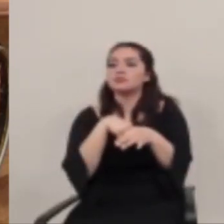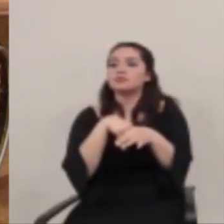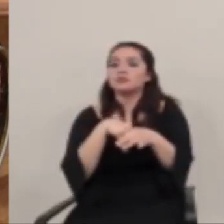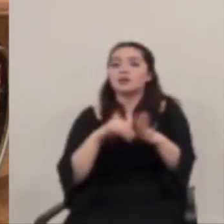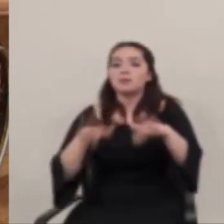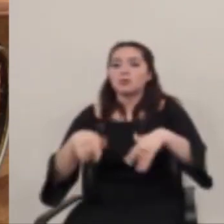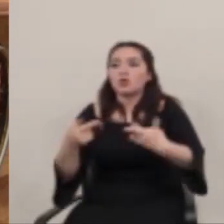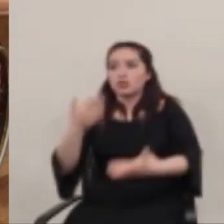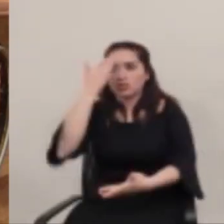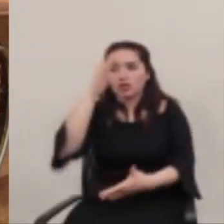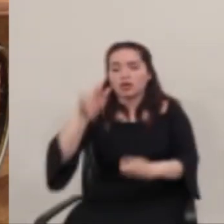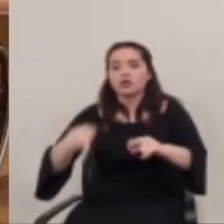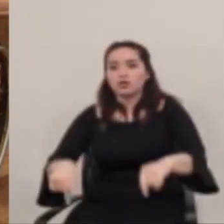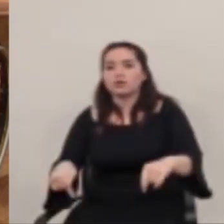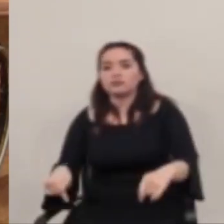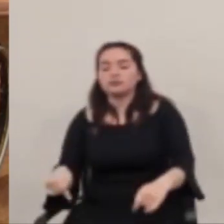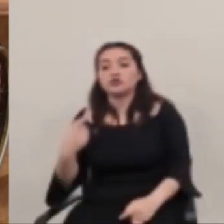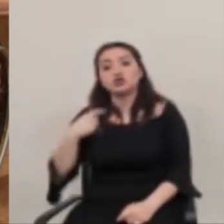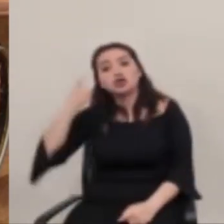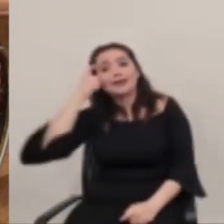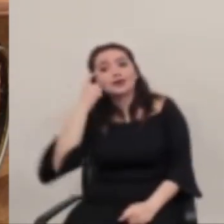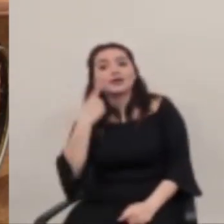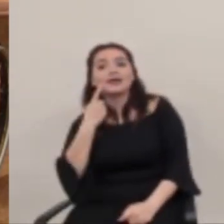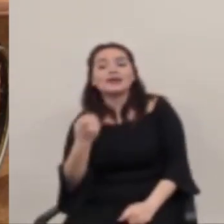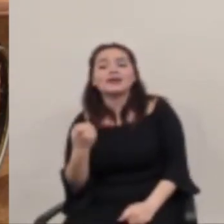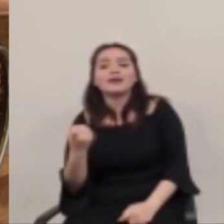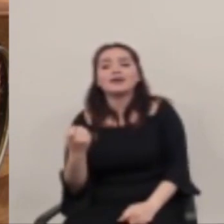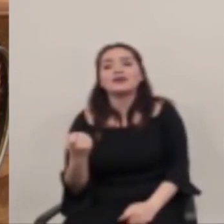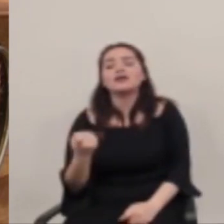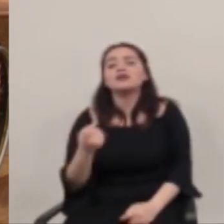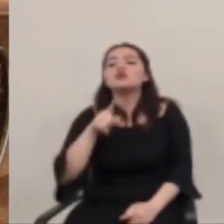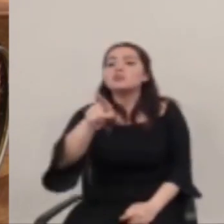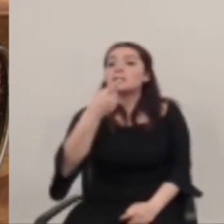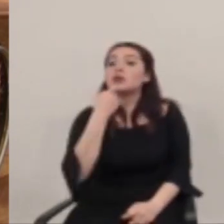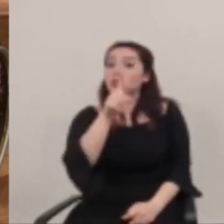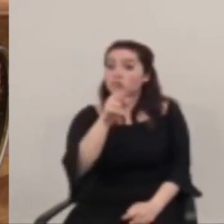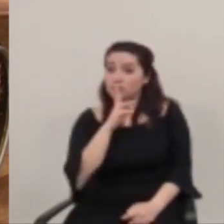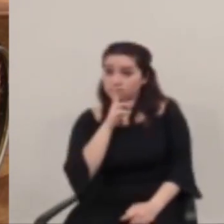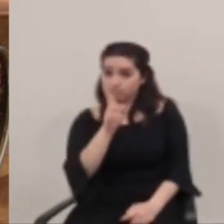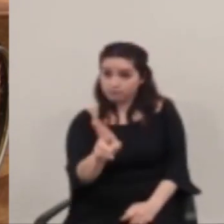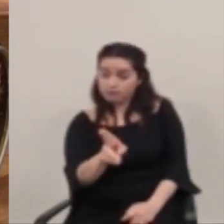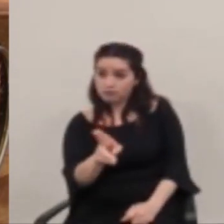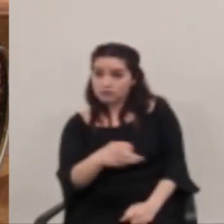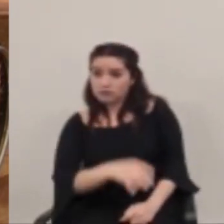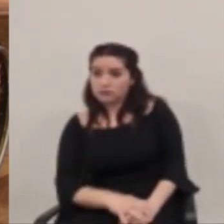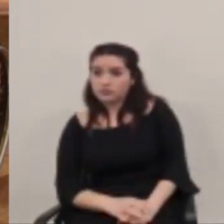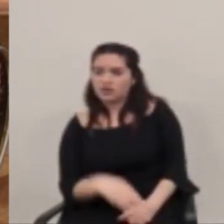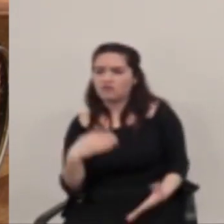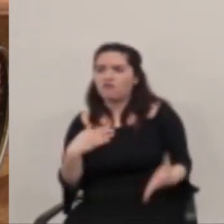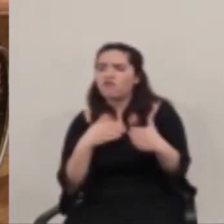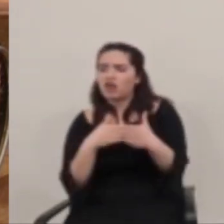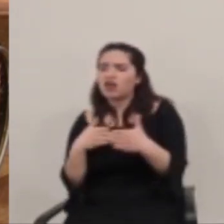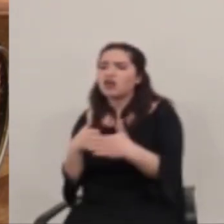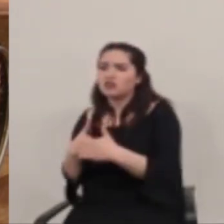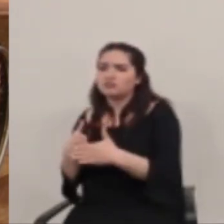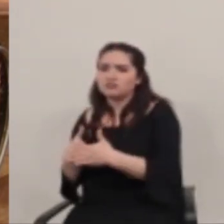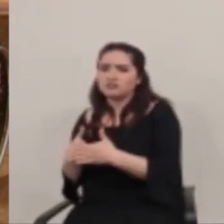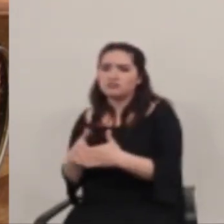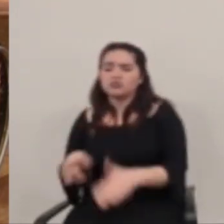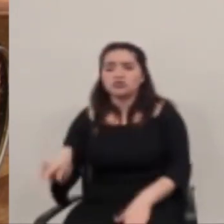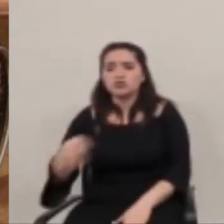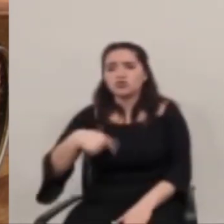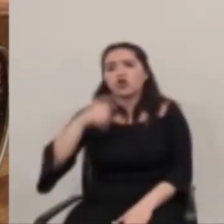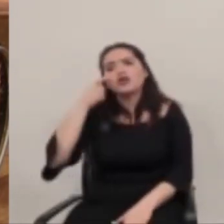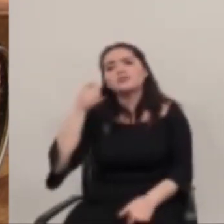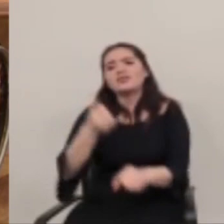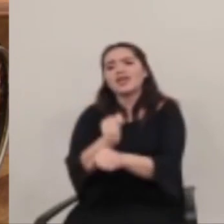hoy. Entonces, yo creo que, respondiendo a tu pregunta, es lo que se llama la barrera actitudinal. Nosotros cuando hacemos talleres